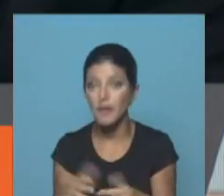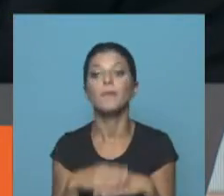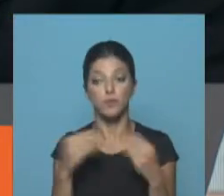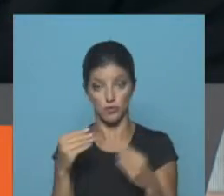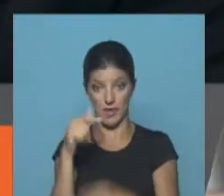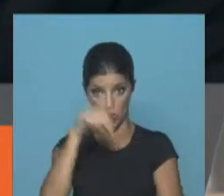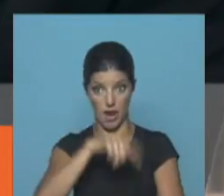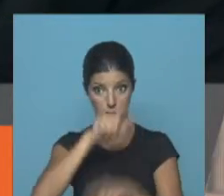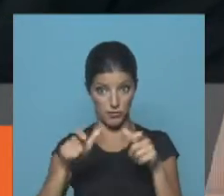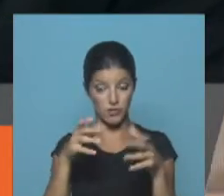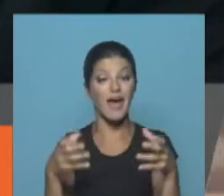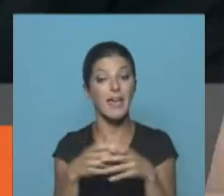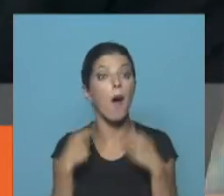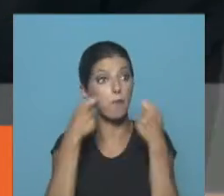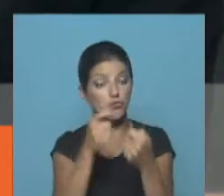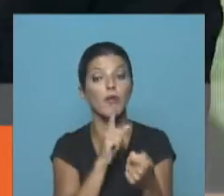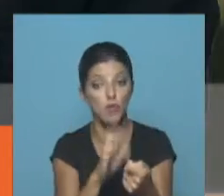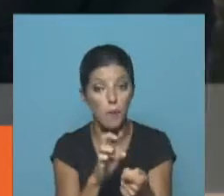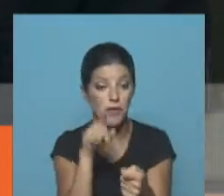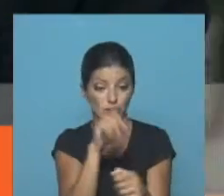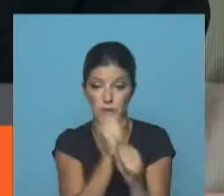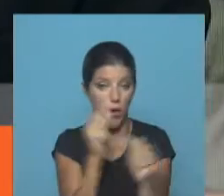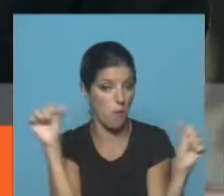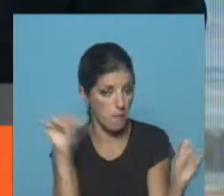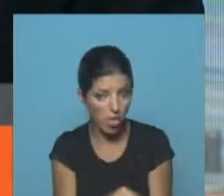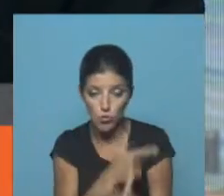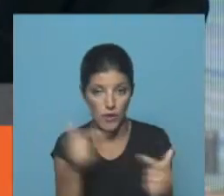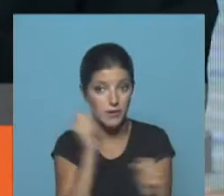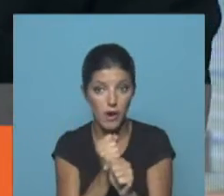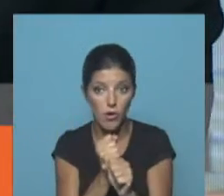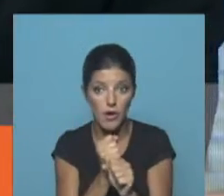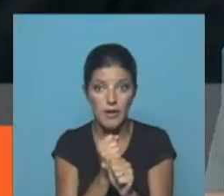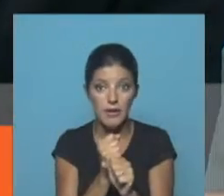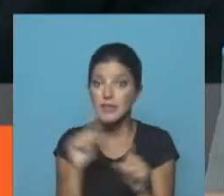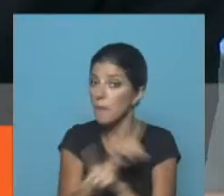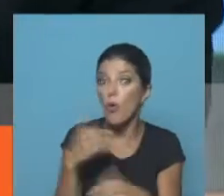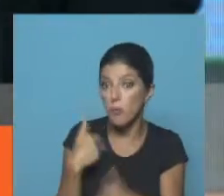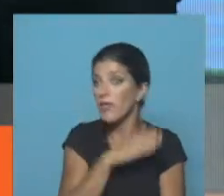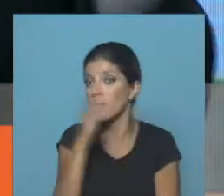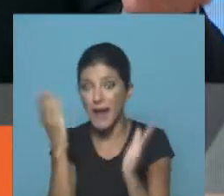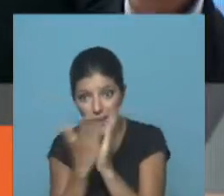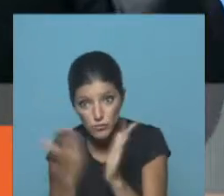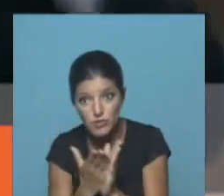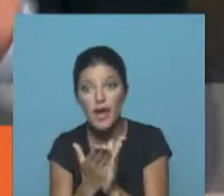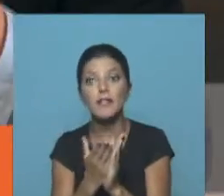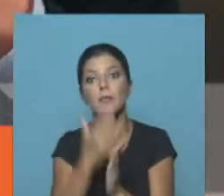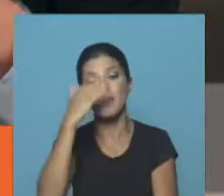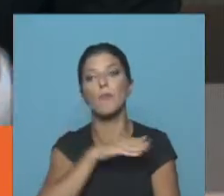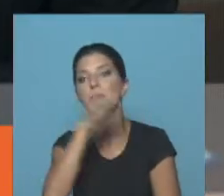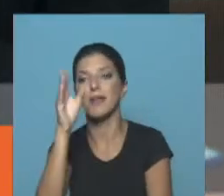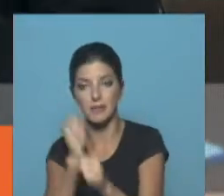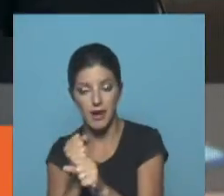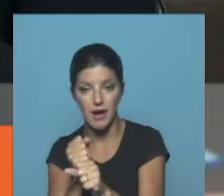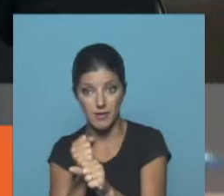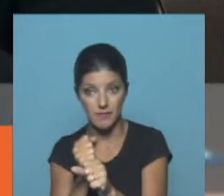Trump, efectivamente se quedó sin trabajo manufacturero, pero no cuenta con la posibilidad de educarse para ser ingeniero, para irse a trabajar a California. Tienen que ir a buscar a China y